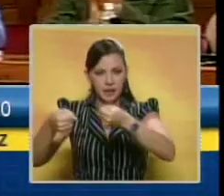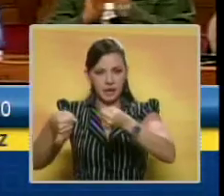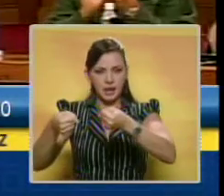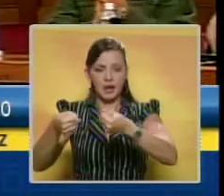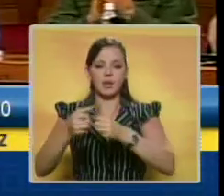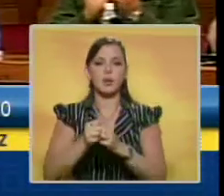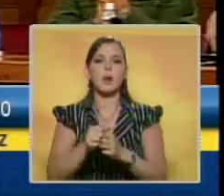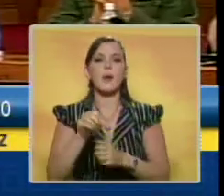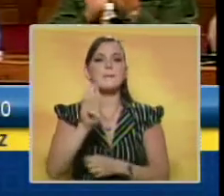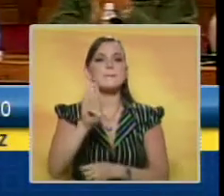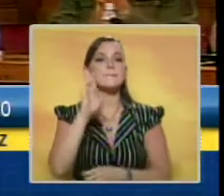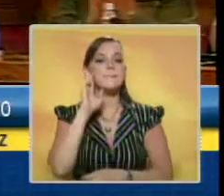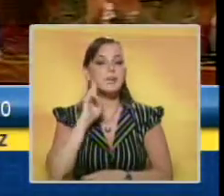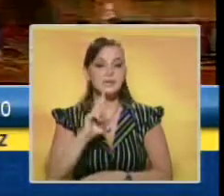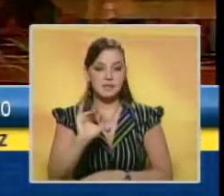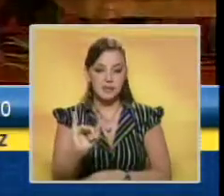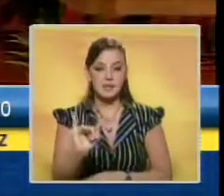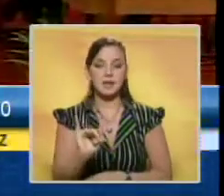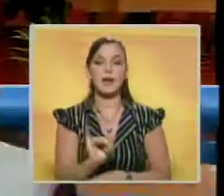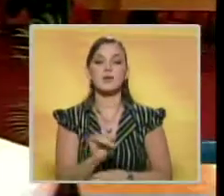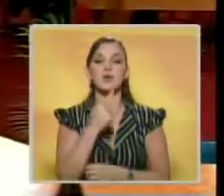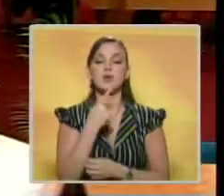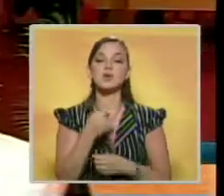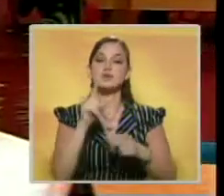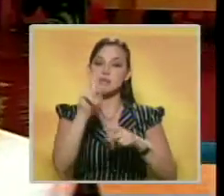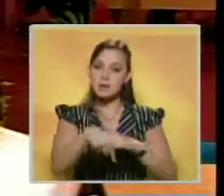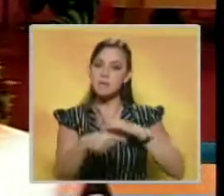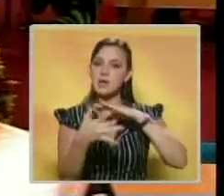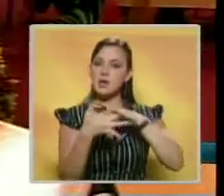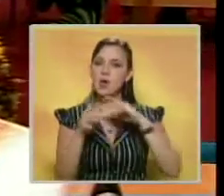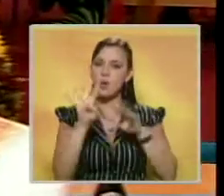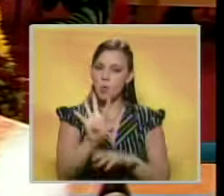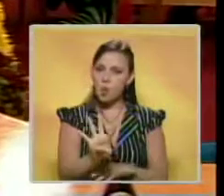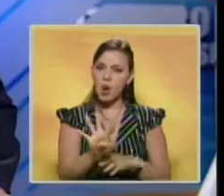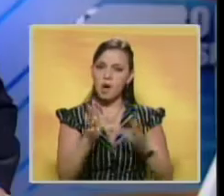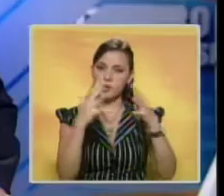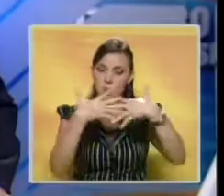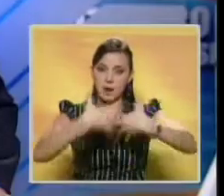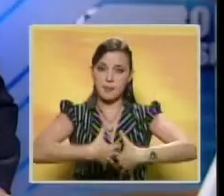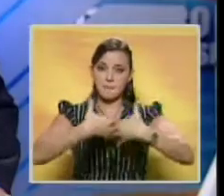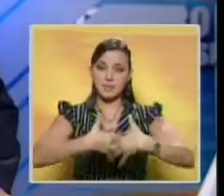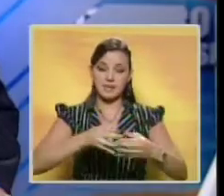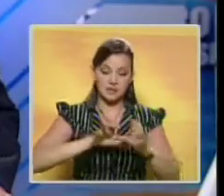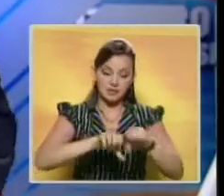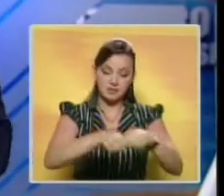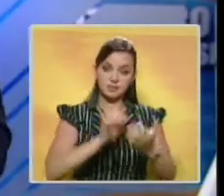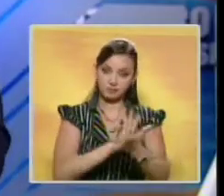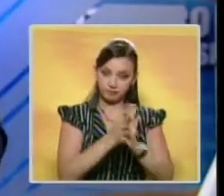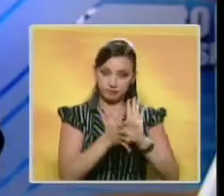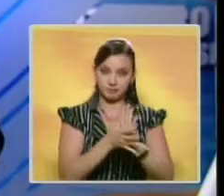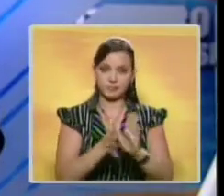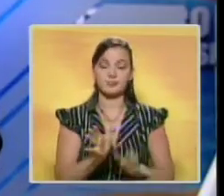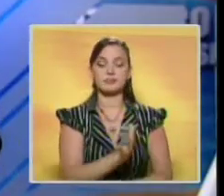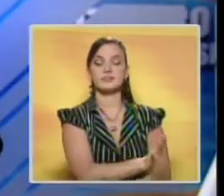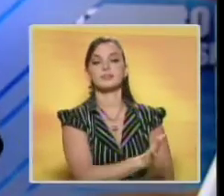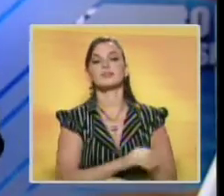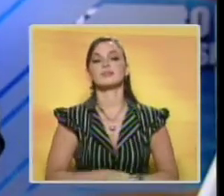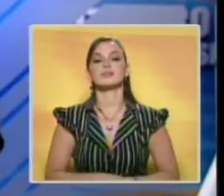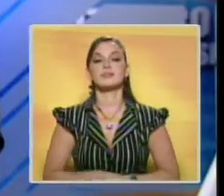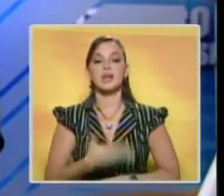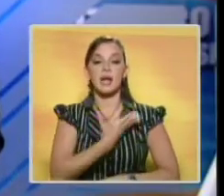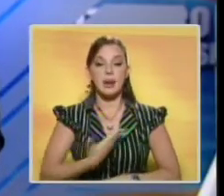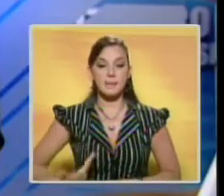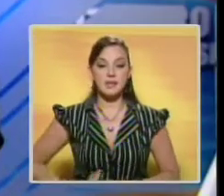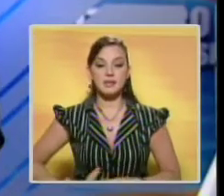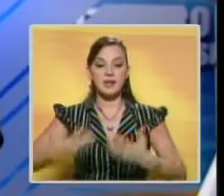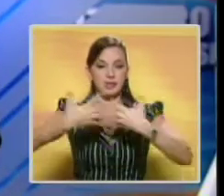autorizó el plan de mejora y actualización tecnológica de 4 plantas de harina de maíz. El presidente de la Cámara Nacional de Autopartes Canidra,